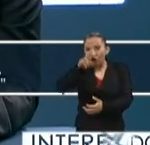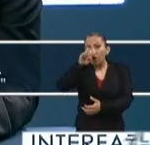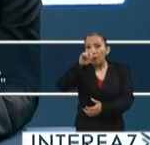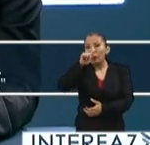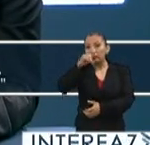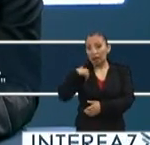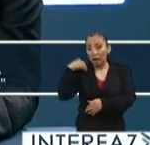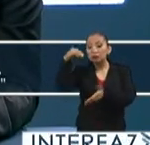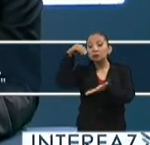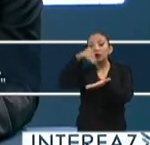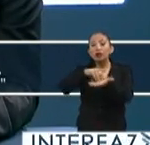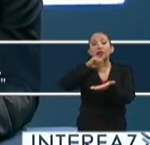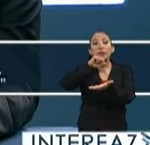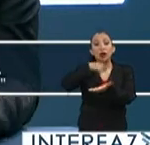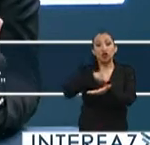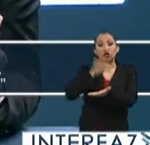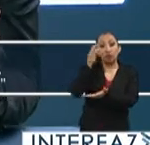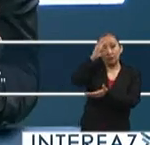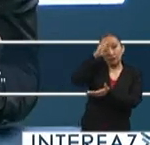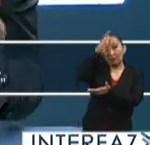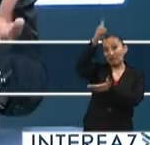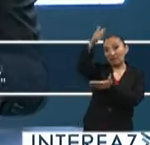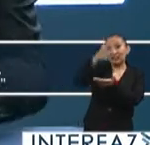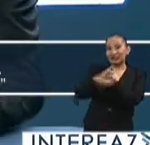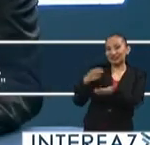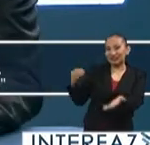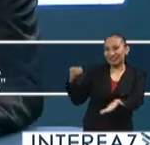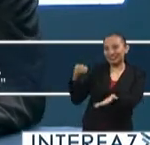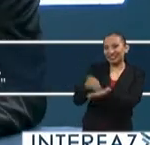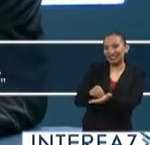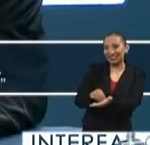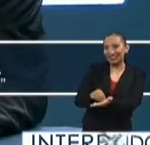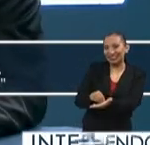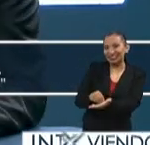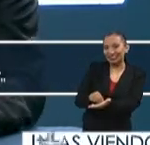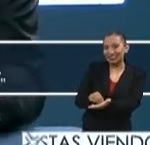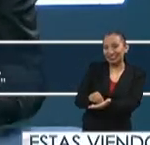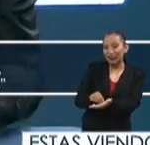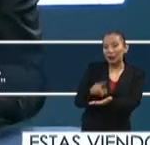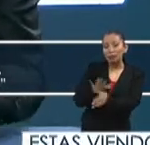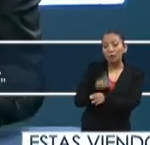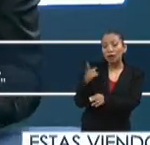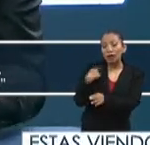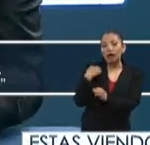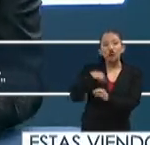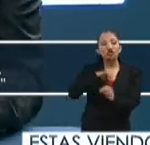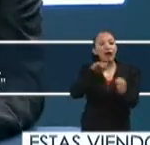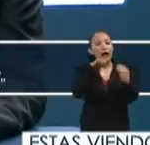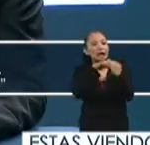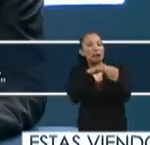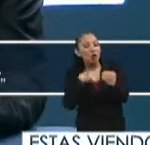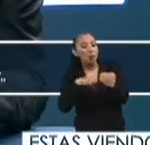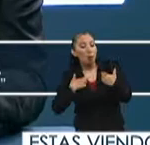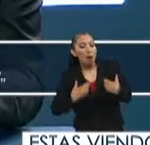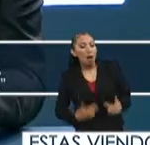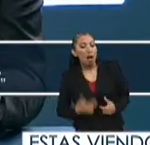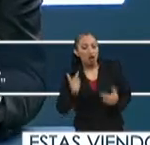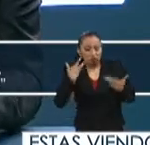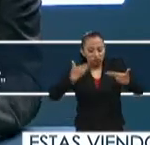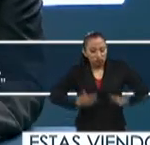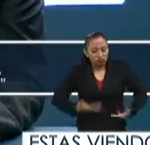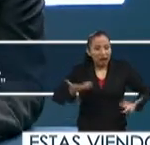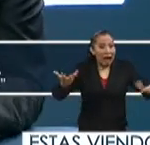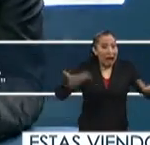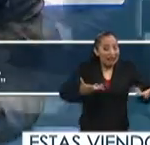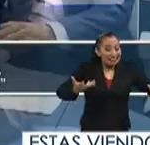será implementar también nuestros vicios, eso espero, ¿no? Porque muy probablemente la manera como engañamos, la manera como los humanos nos comportamos y